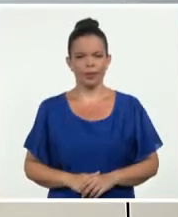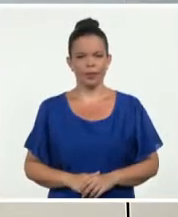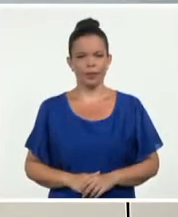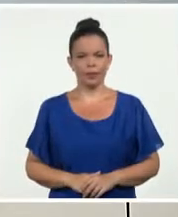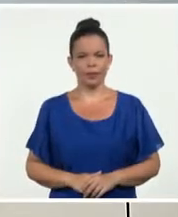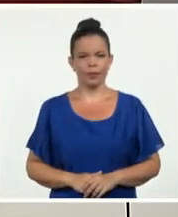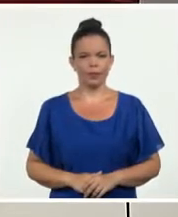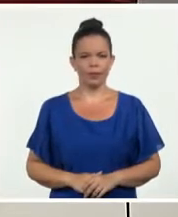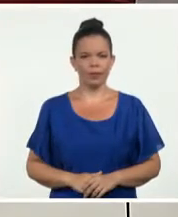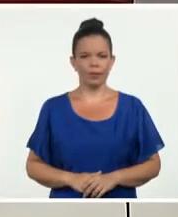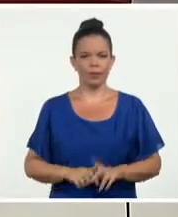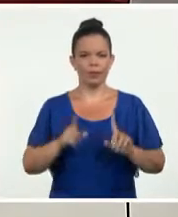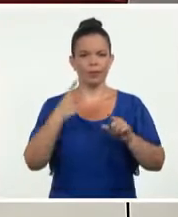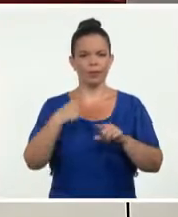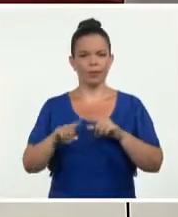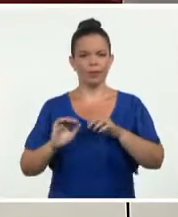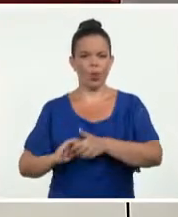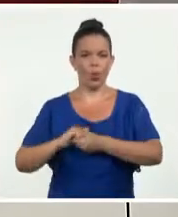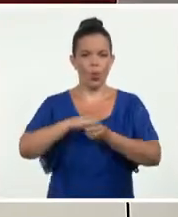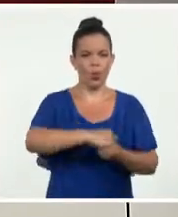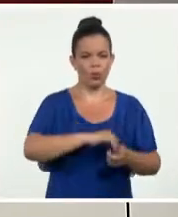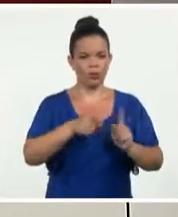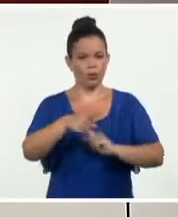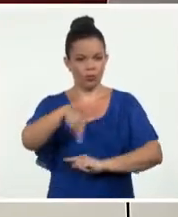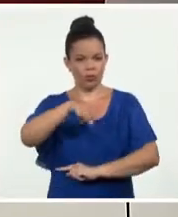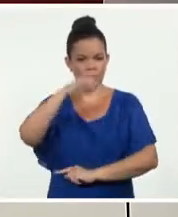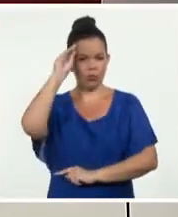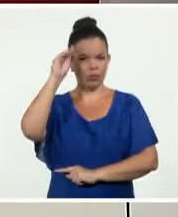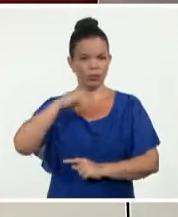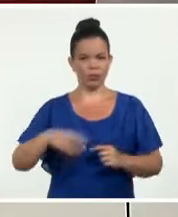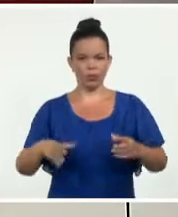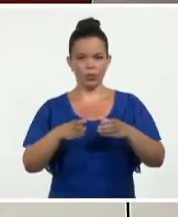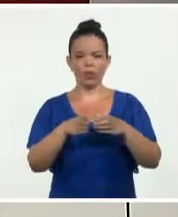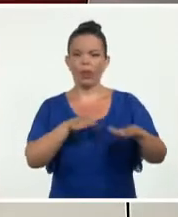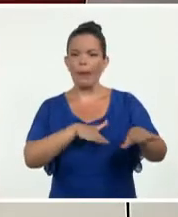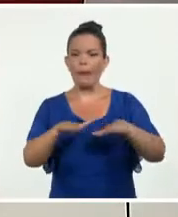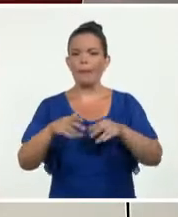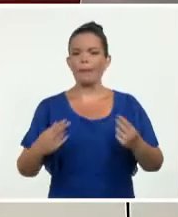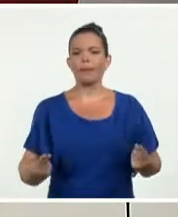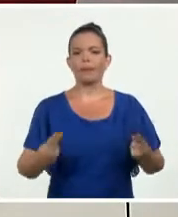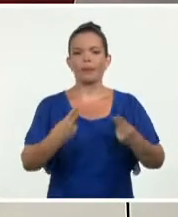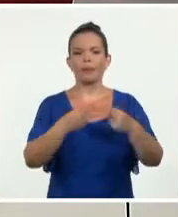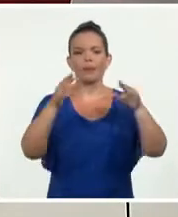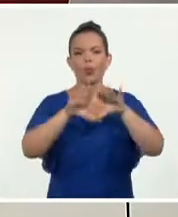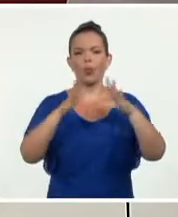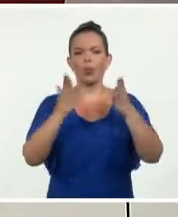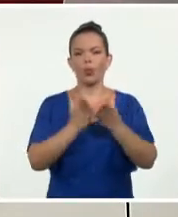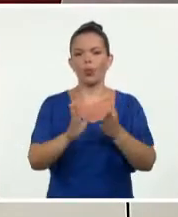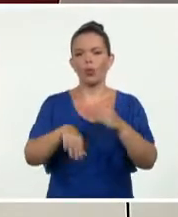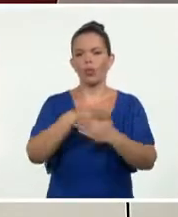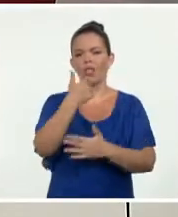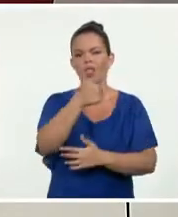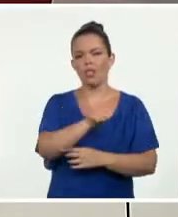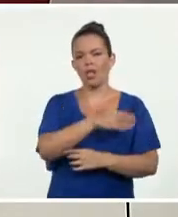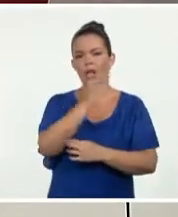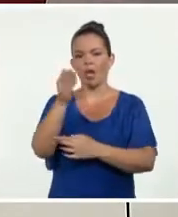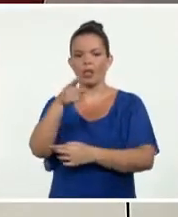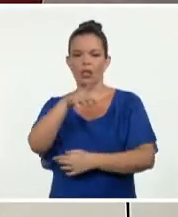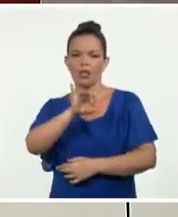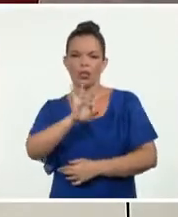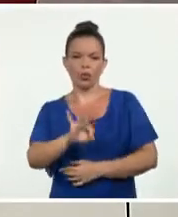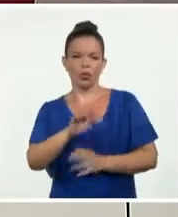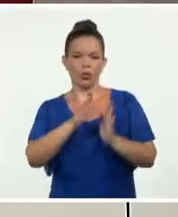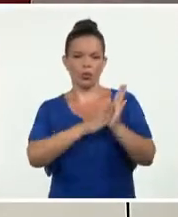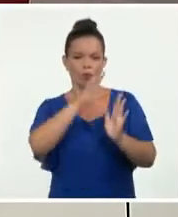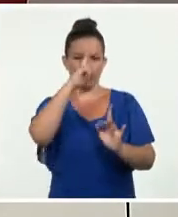Y pasamos a la lucha. Como saben, nuestros equipos se preparan rumbo al Campeonato del Mundo que tendrá lugar entre el 10 y el 18 de septiembre en